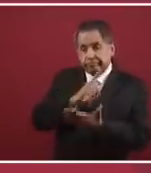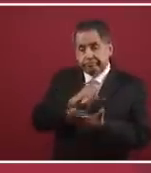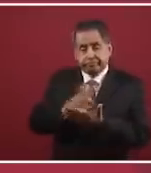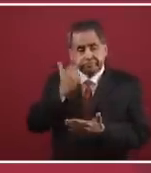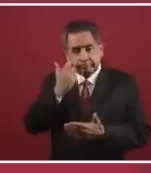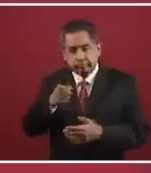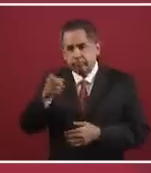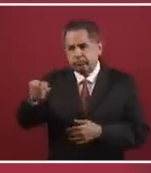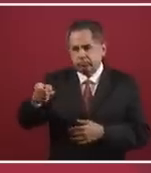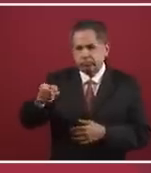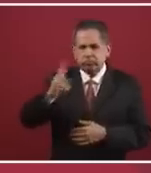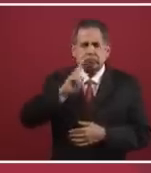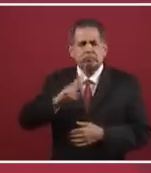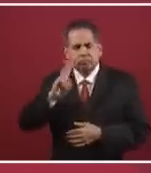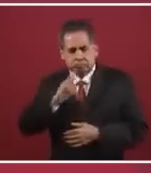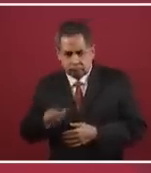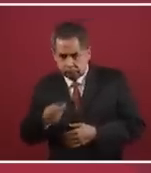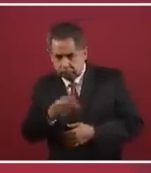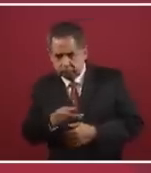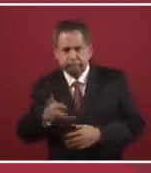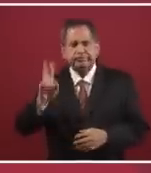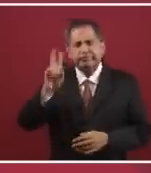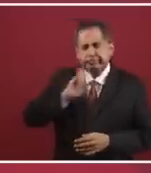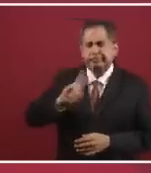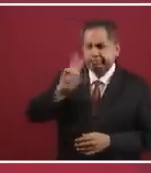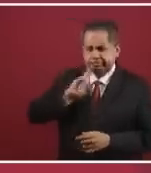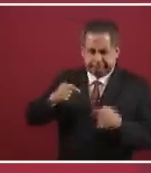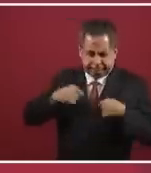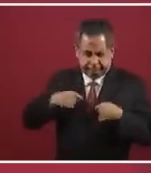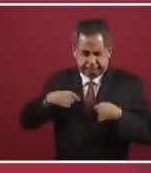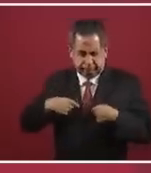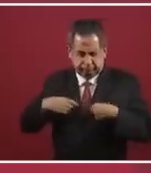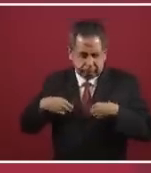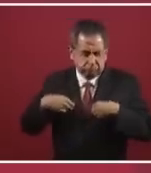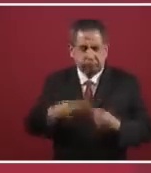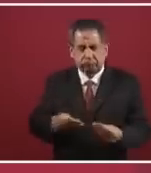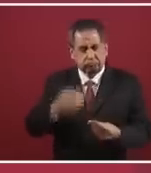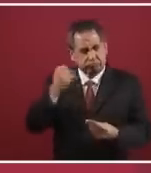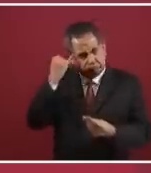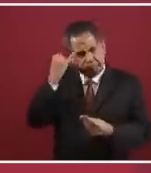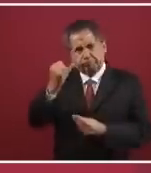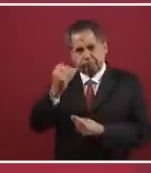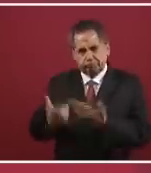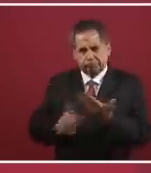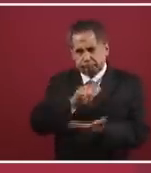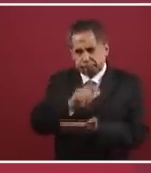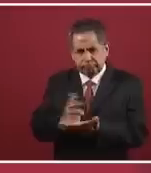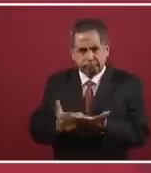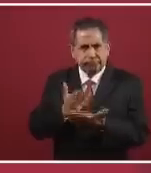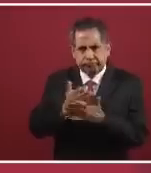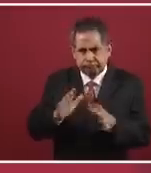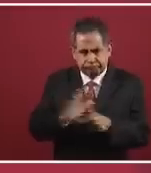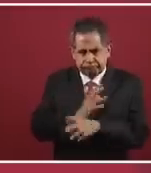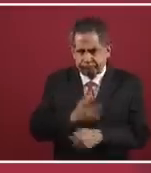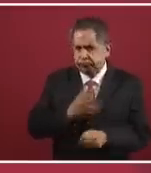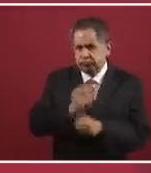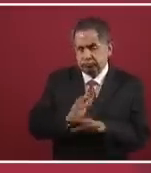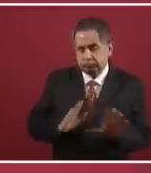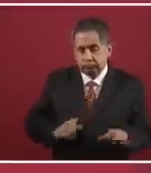a ver una vamos a ver cómo evolucionan esas iniciativas nosotros sí estamos